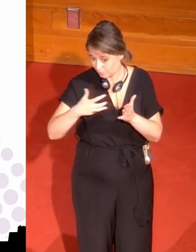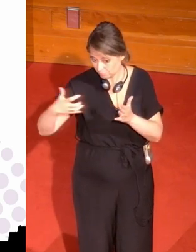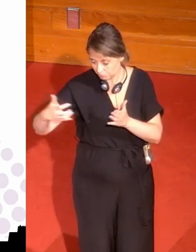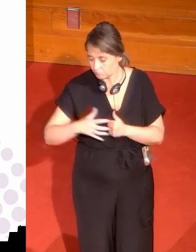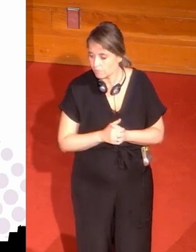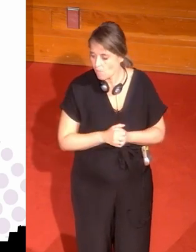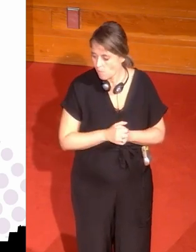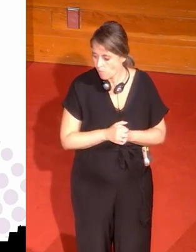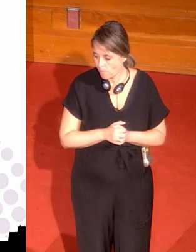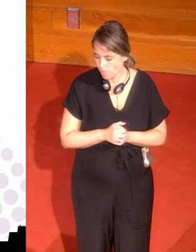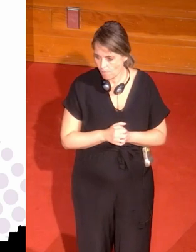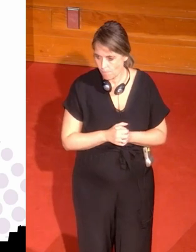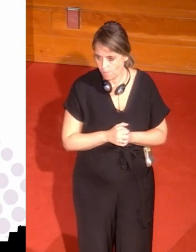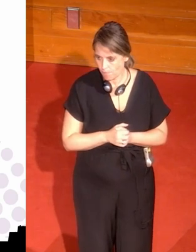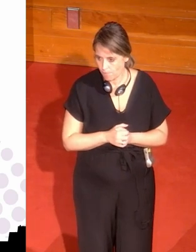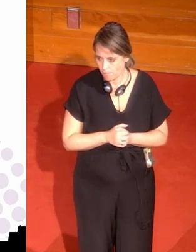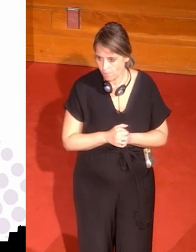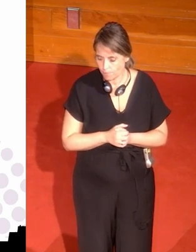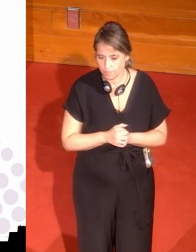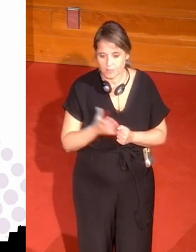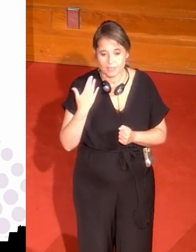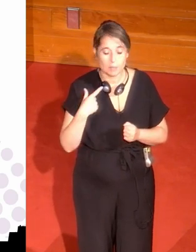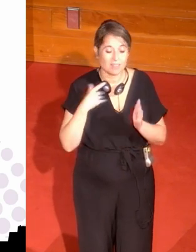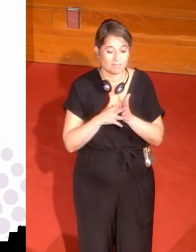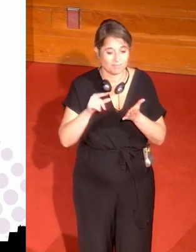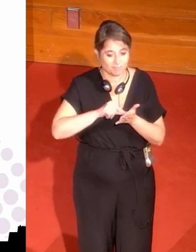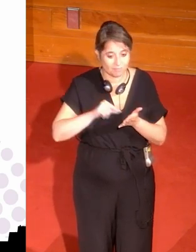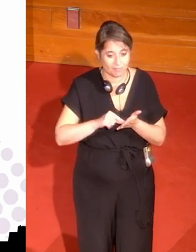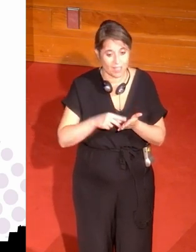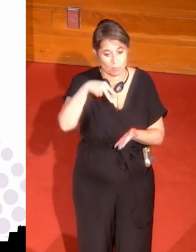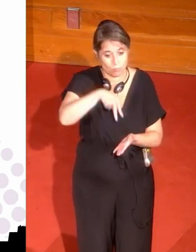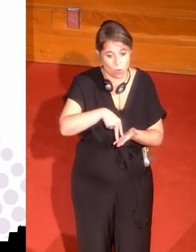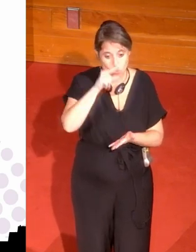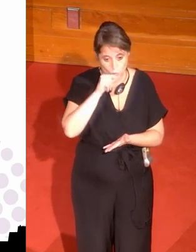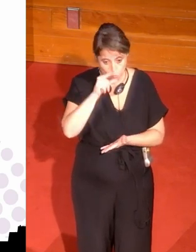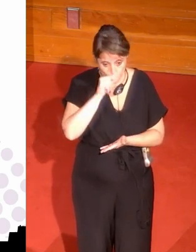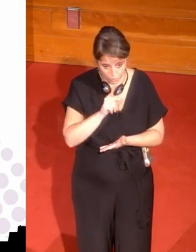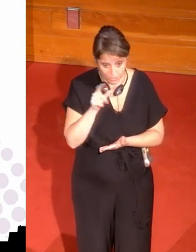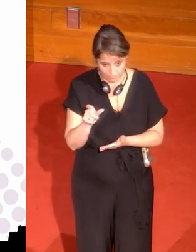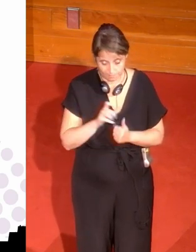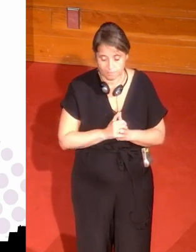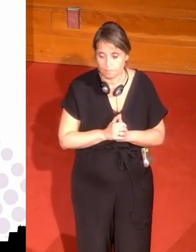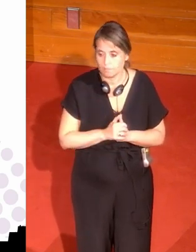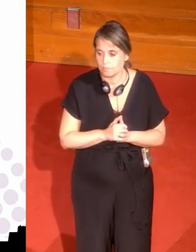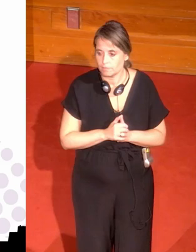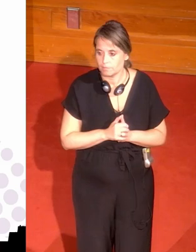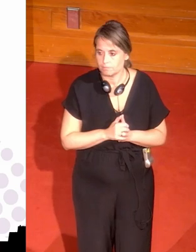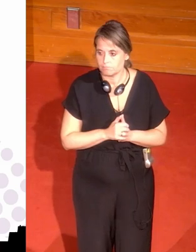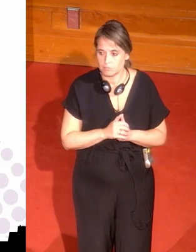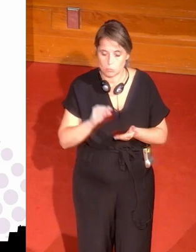argit eta Putin lanar eg bada katar argital argitu 20an